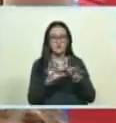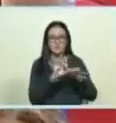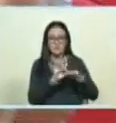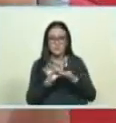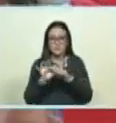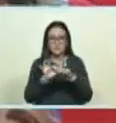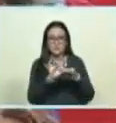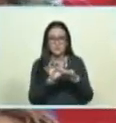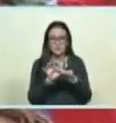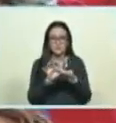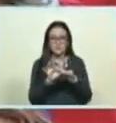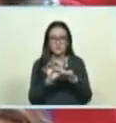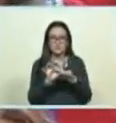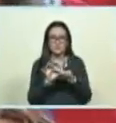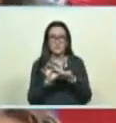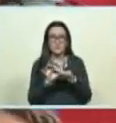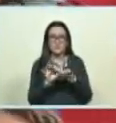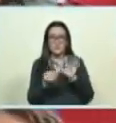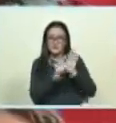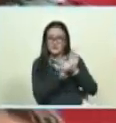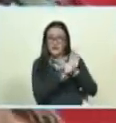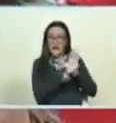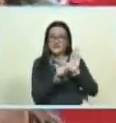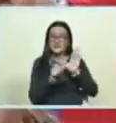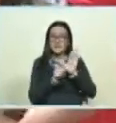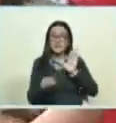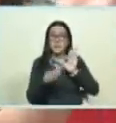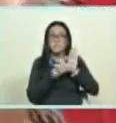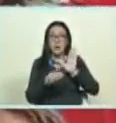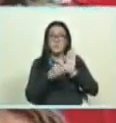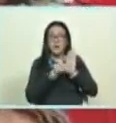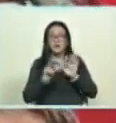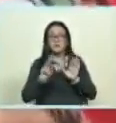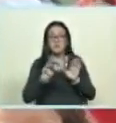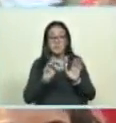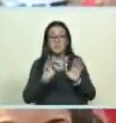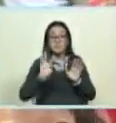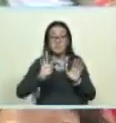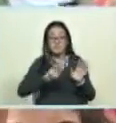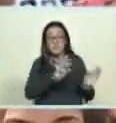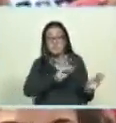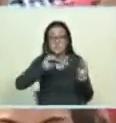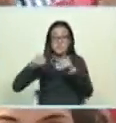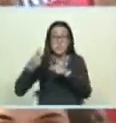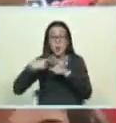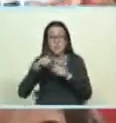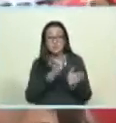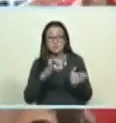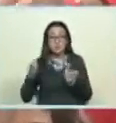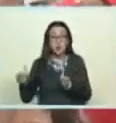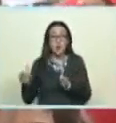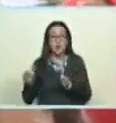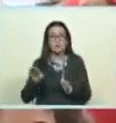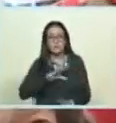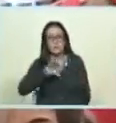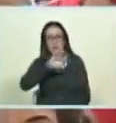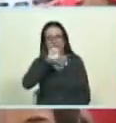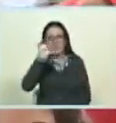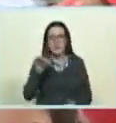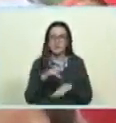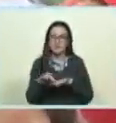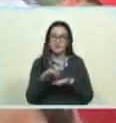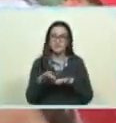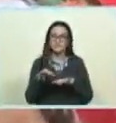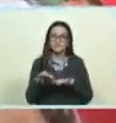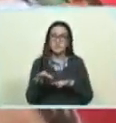decir, un conjunto de artículos para que vaya a una segunda fase, que es lo que nos encontramos ahora. Es una fase estatal,